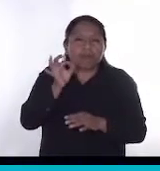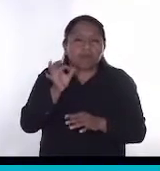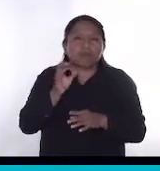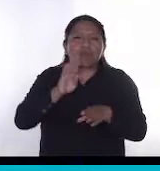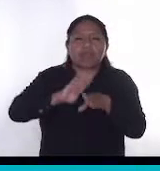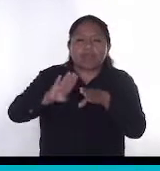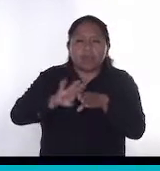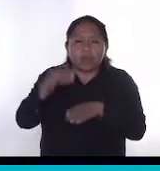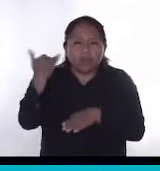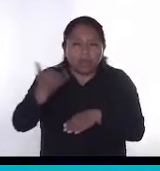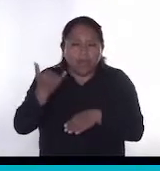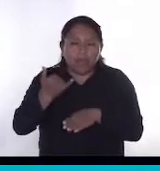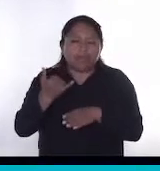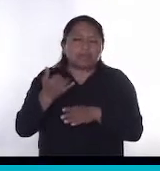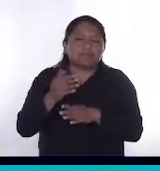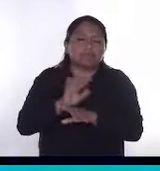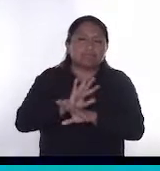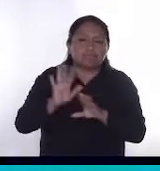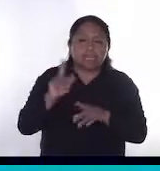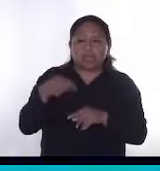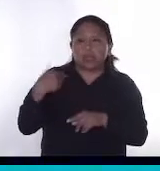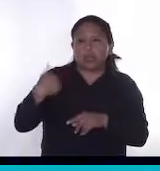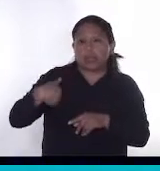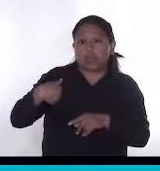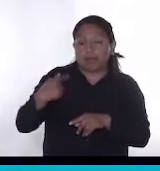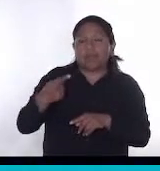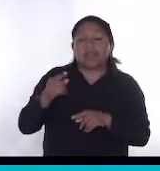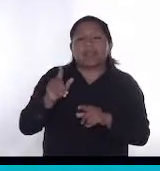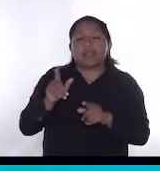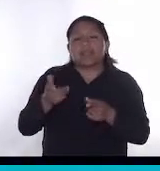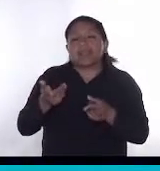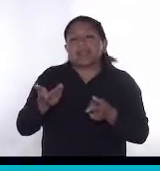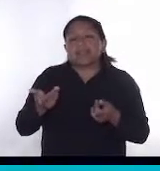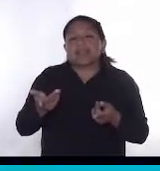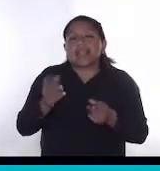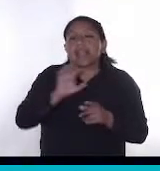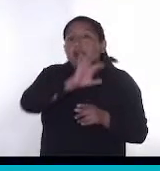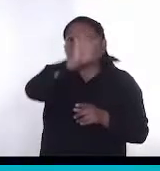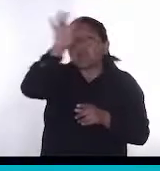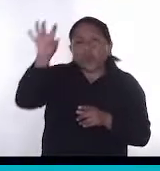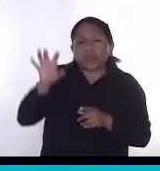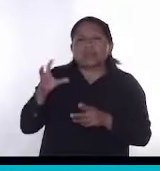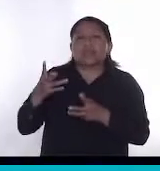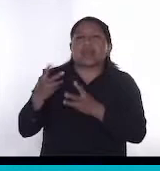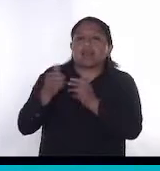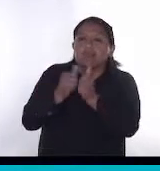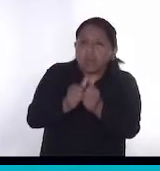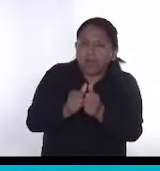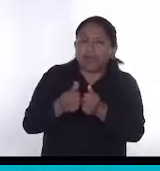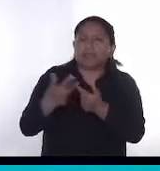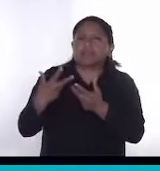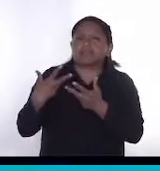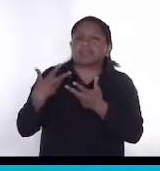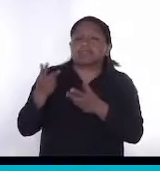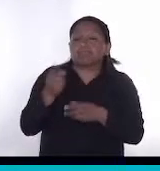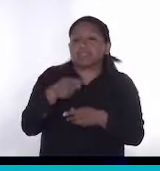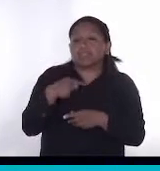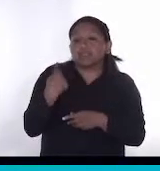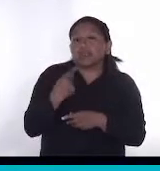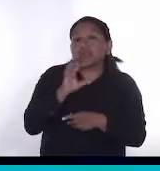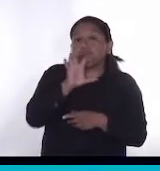endeudamiento feroces en nuestros países son las provincias quienes acompañan y nuestra provincia